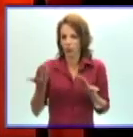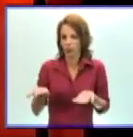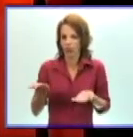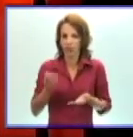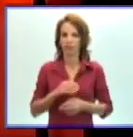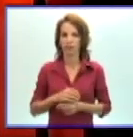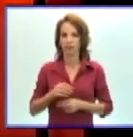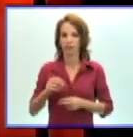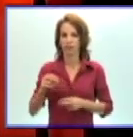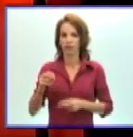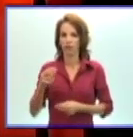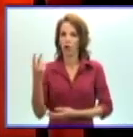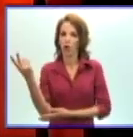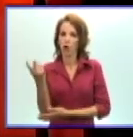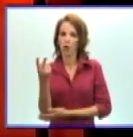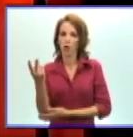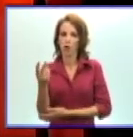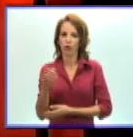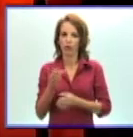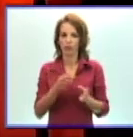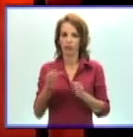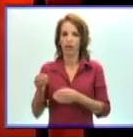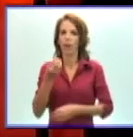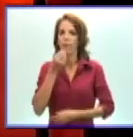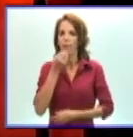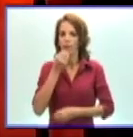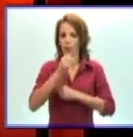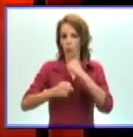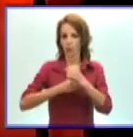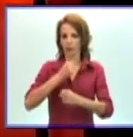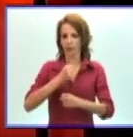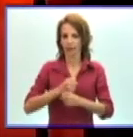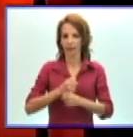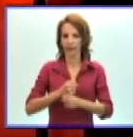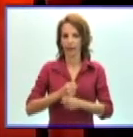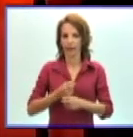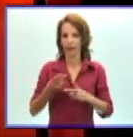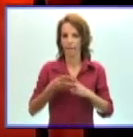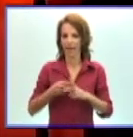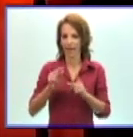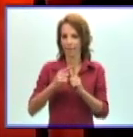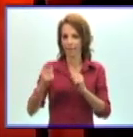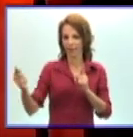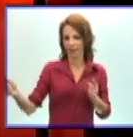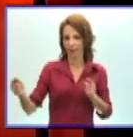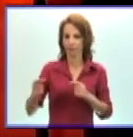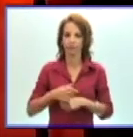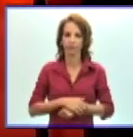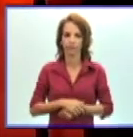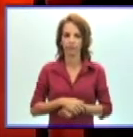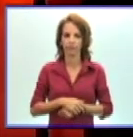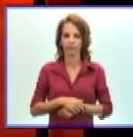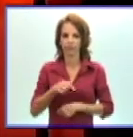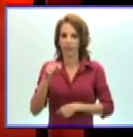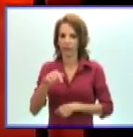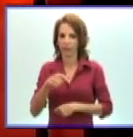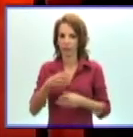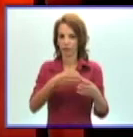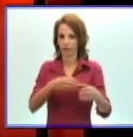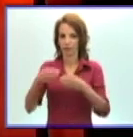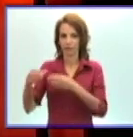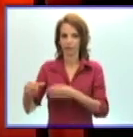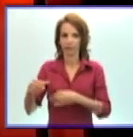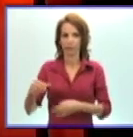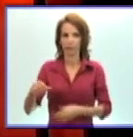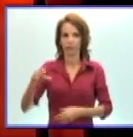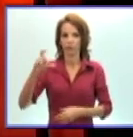dos instrumentos los podemos utilizar para lo que vamos a medir. Y evidentemente son instrumentos que podemos utilizarlo, el